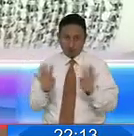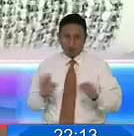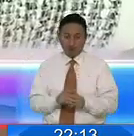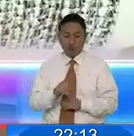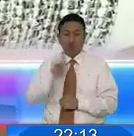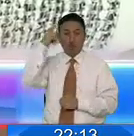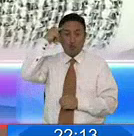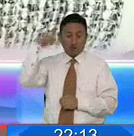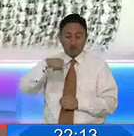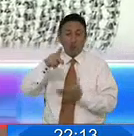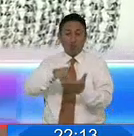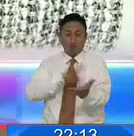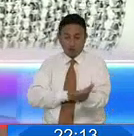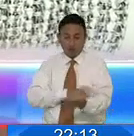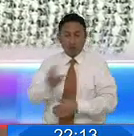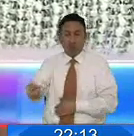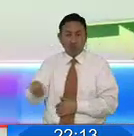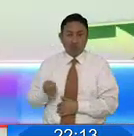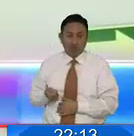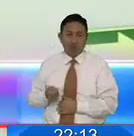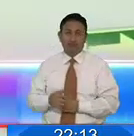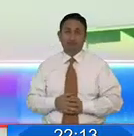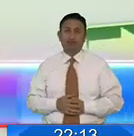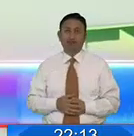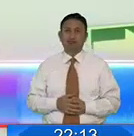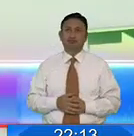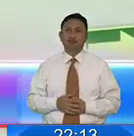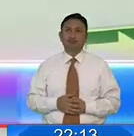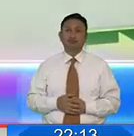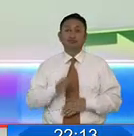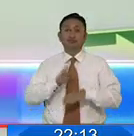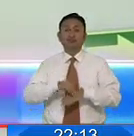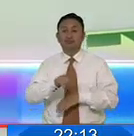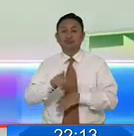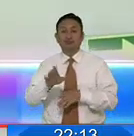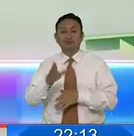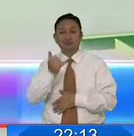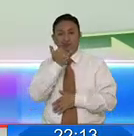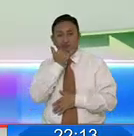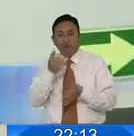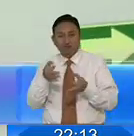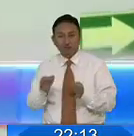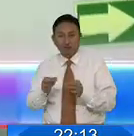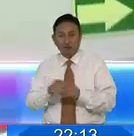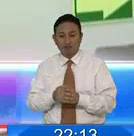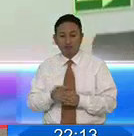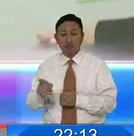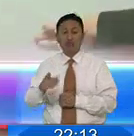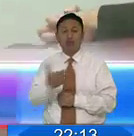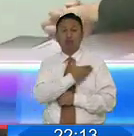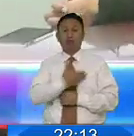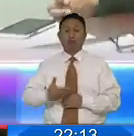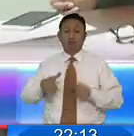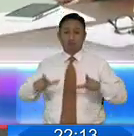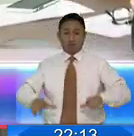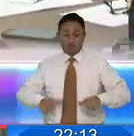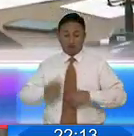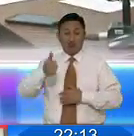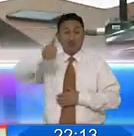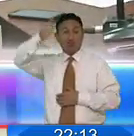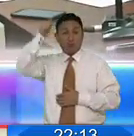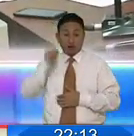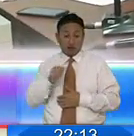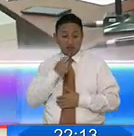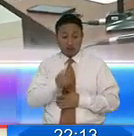retire el proyecto económico urgente de errores de forma incluso públicamente el creciente la repubblica el día de ayer asumió